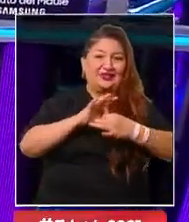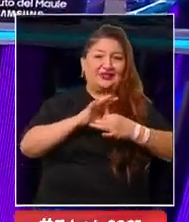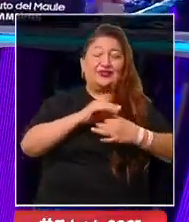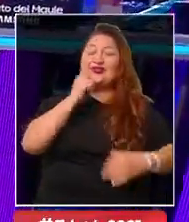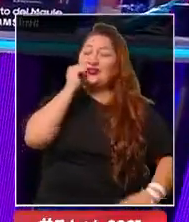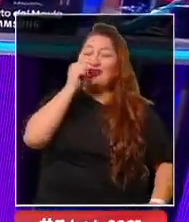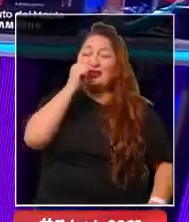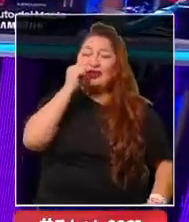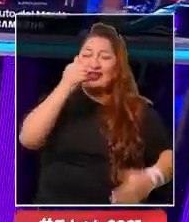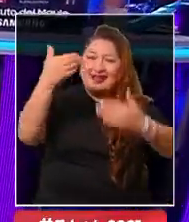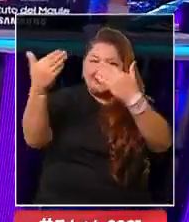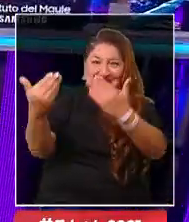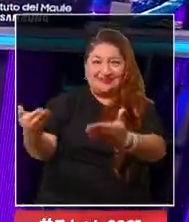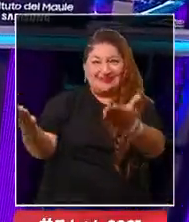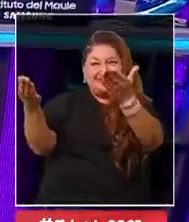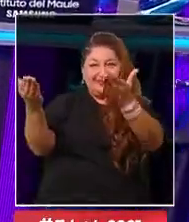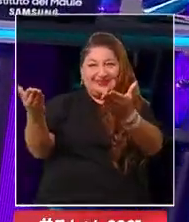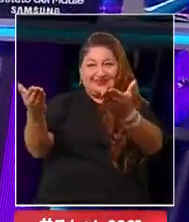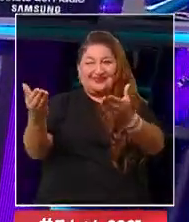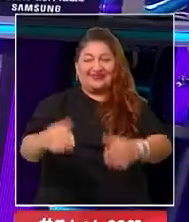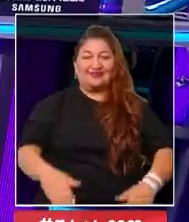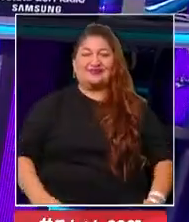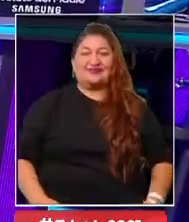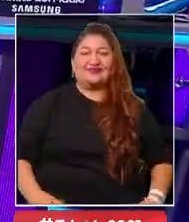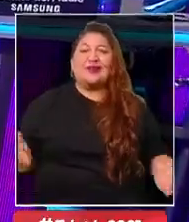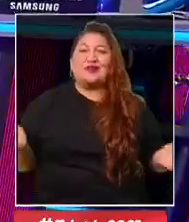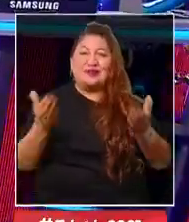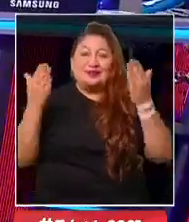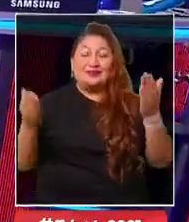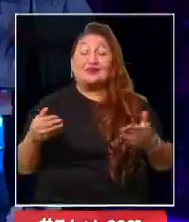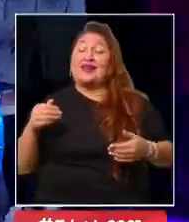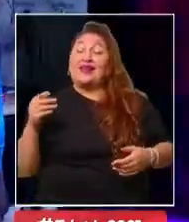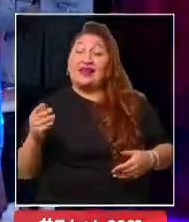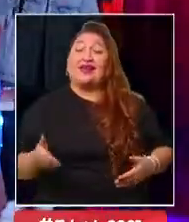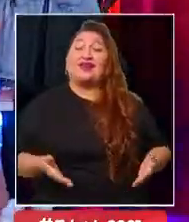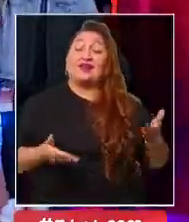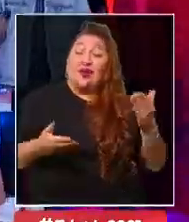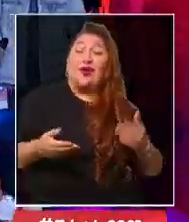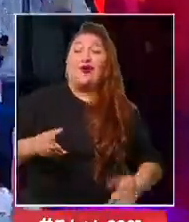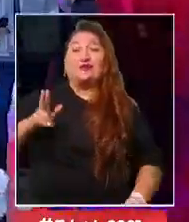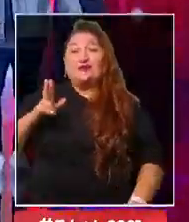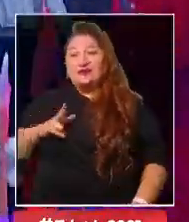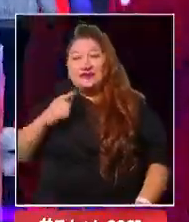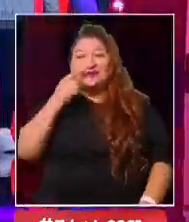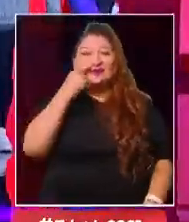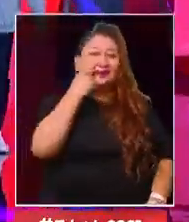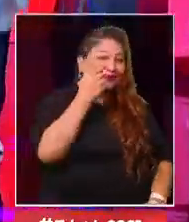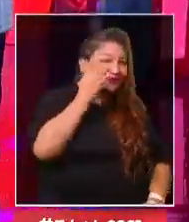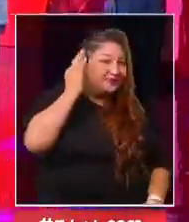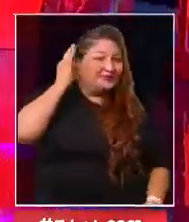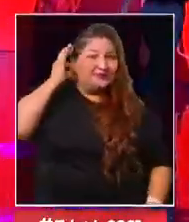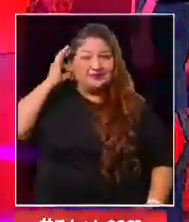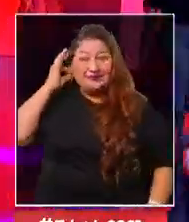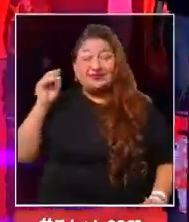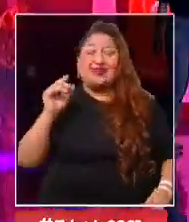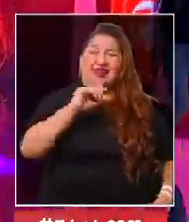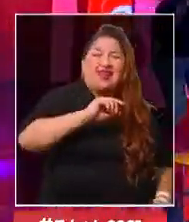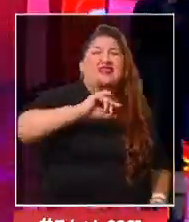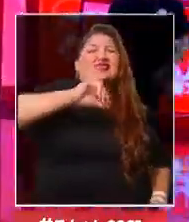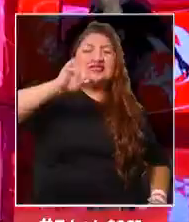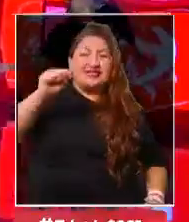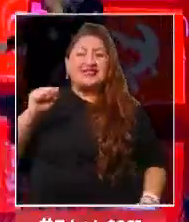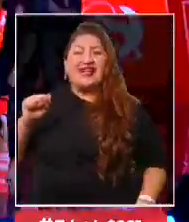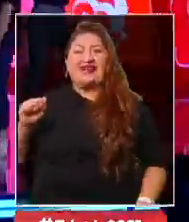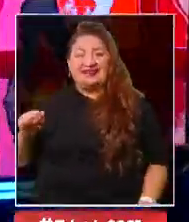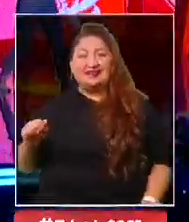están ellos. ¡Adelante, vamos! ¡Ey, yo! Señoras y señores, ¿están ahí o qué? ¡Sí! Y se lo